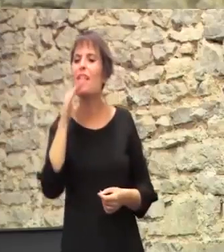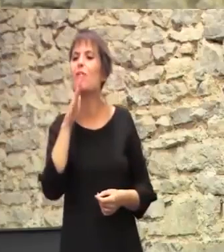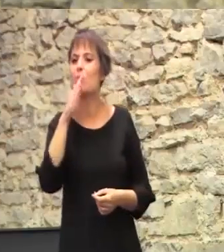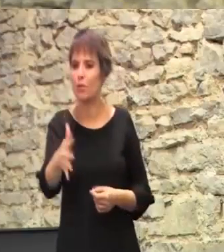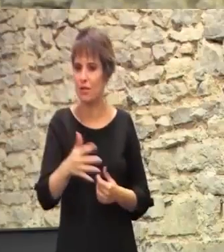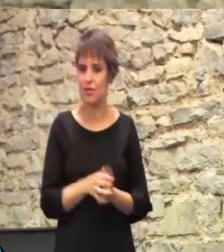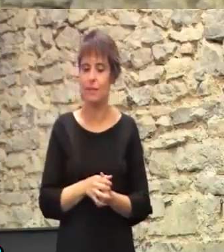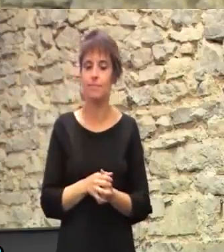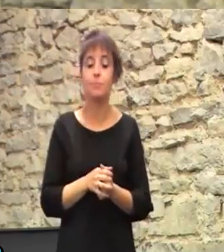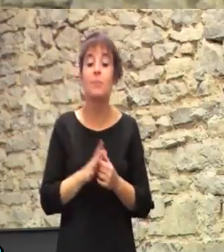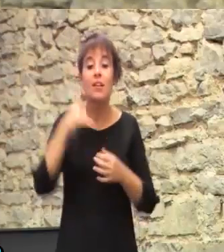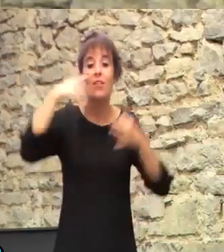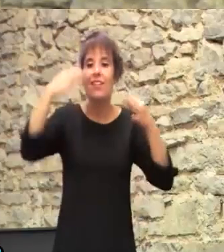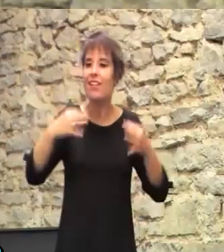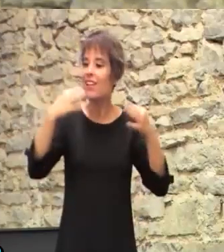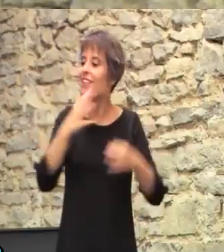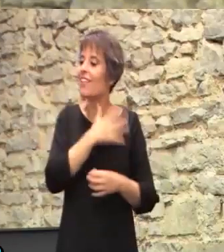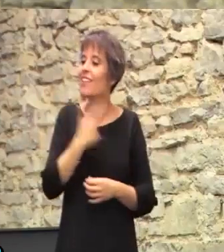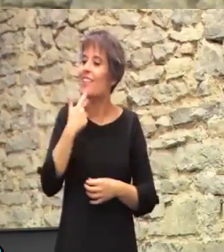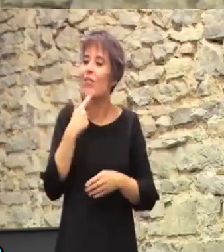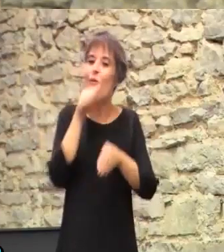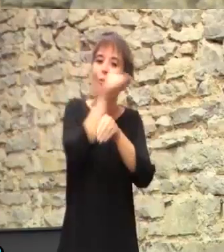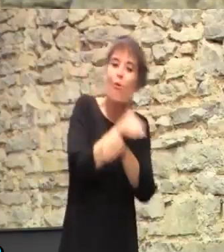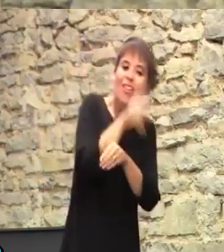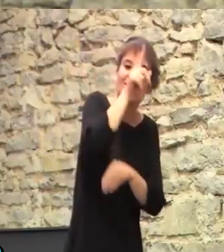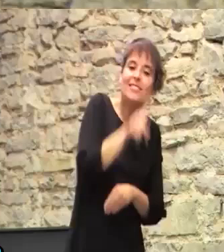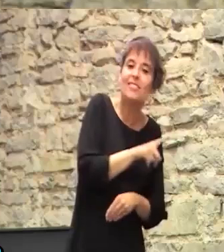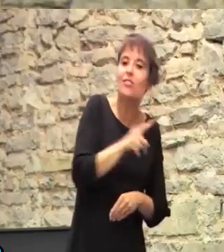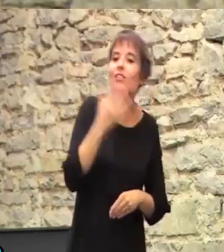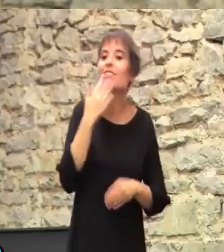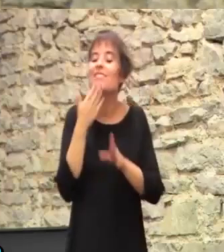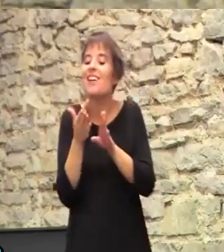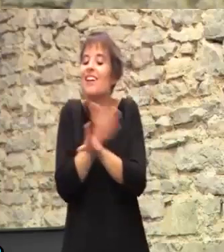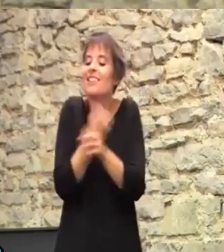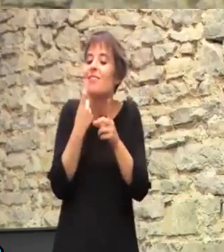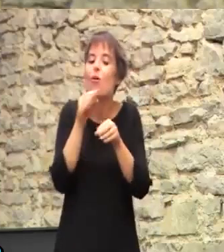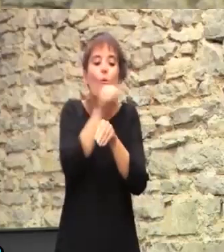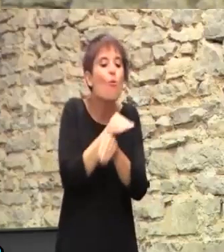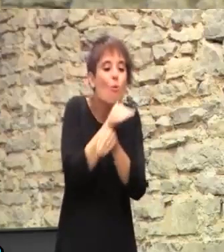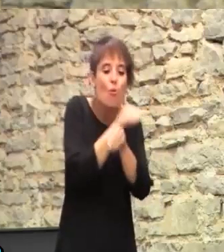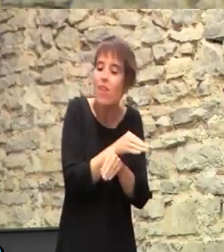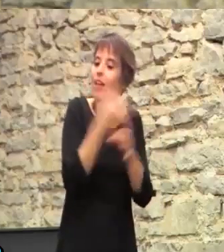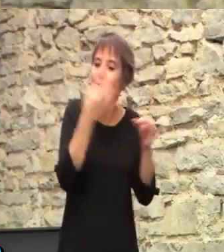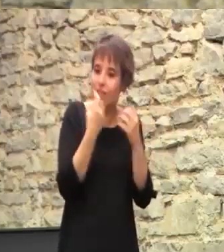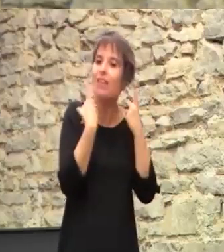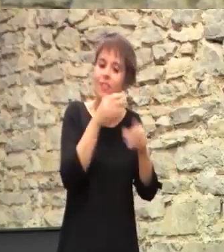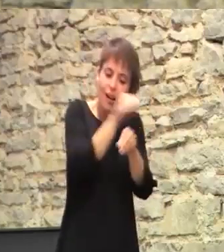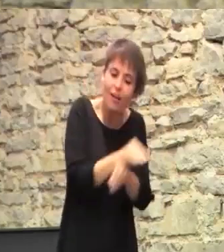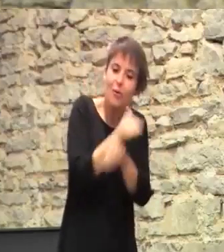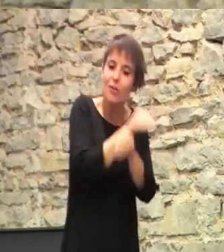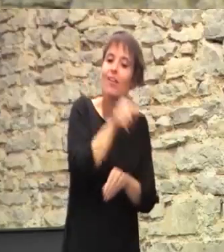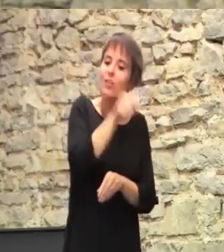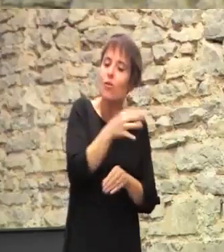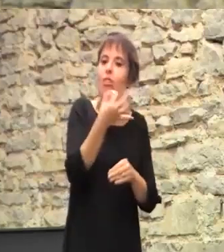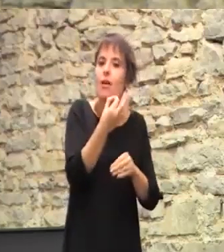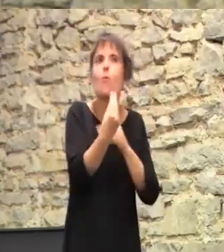enfadas pero la realidad es que no cuido o cuido cuando necesitamos los cuidados existen y se necesitan y